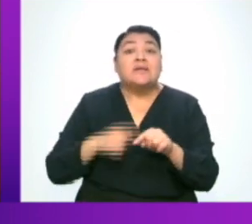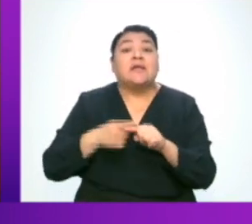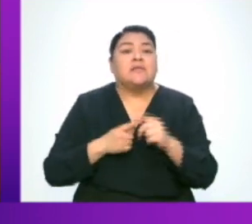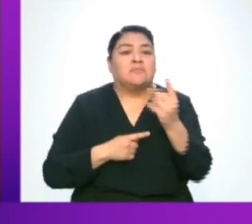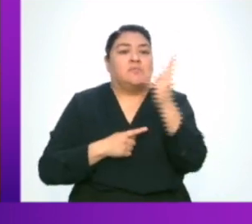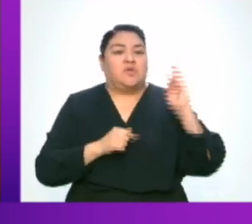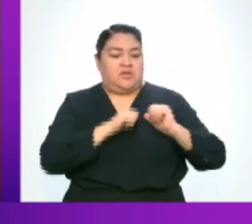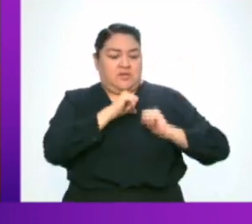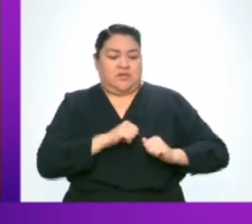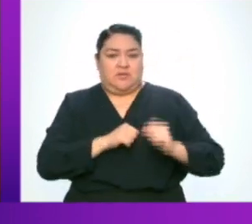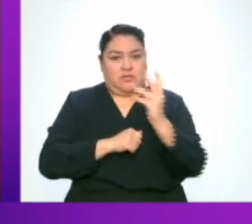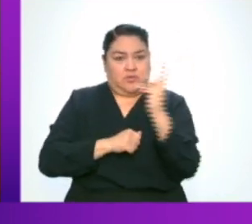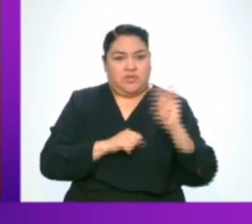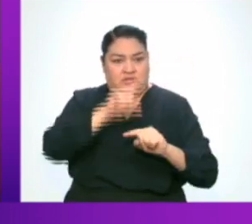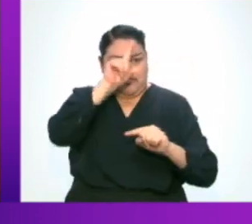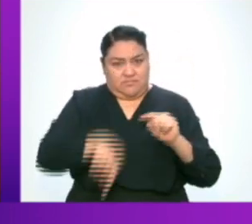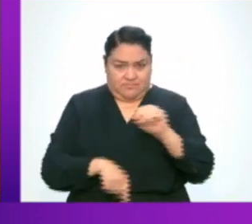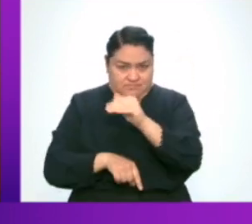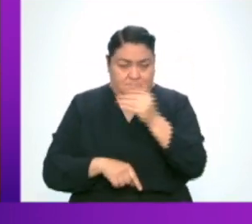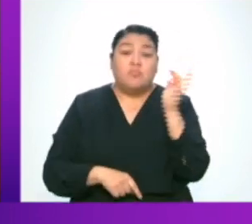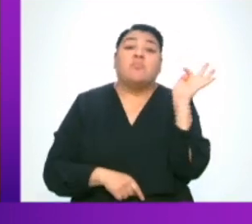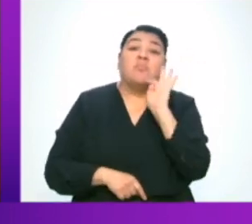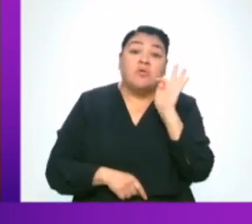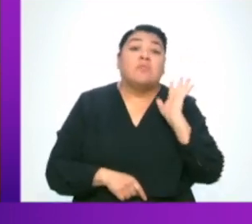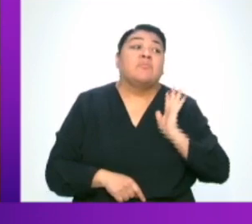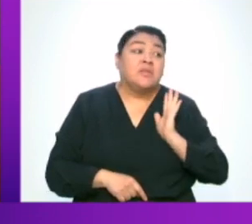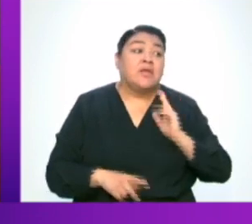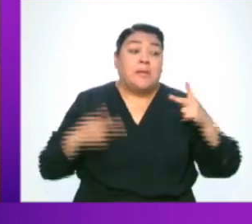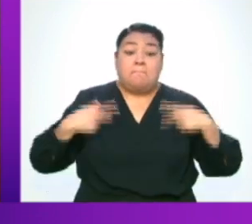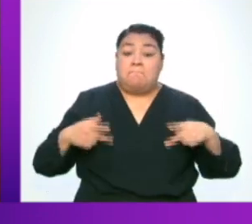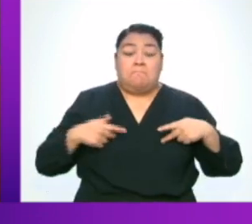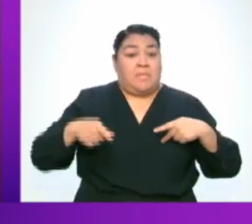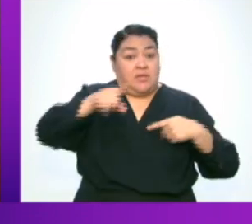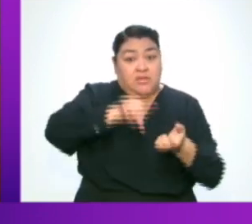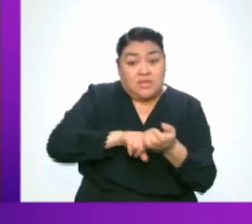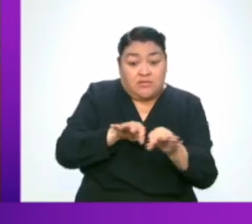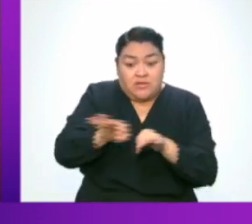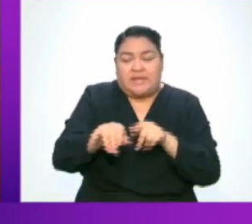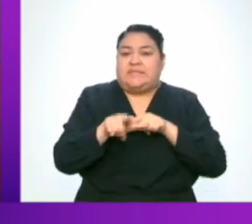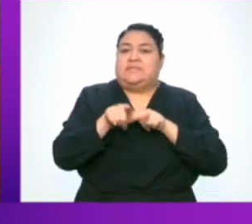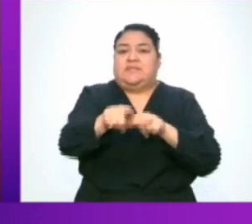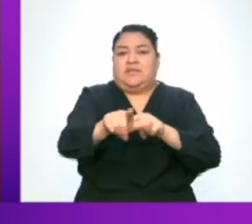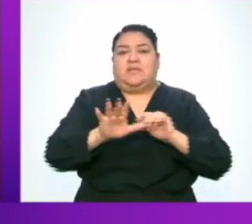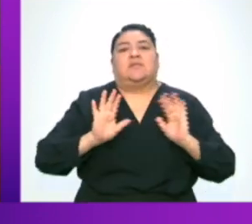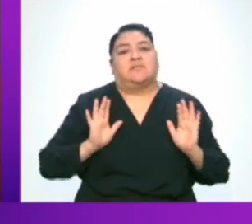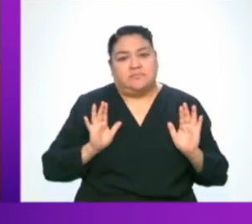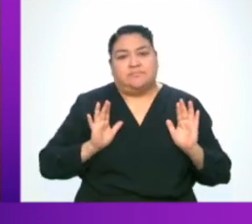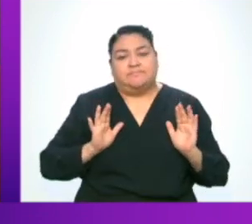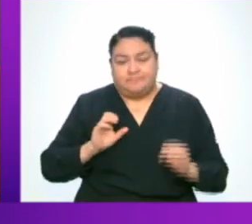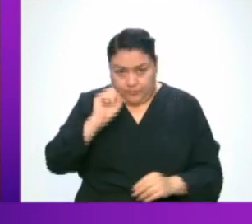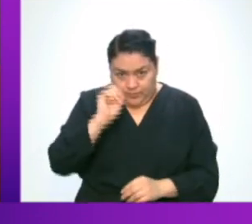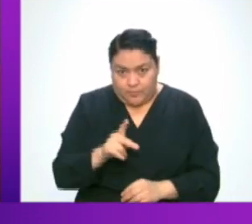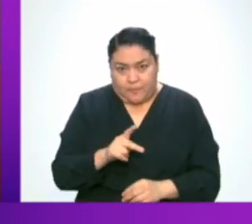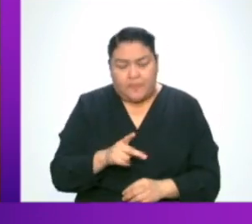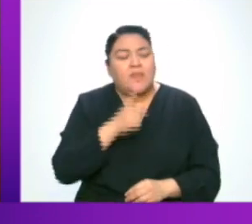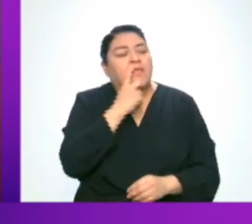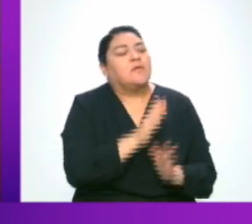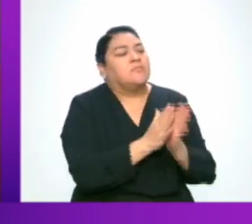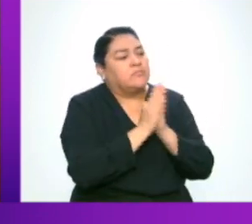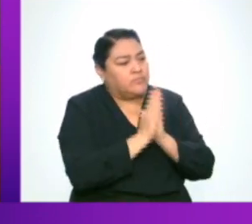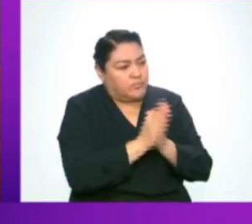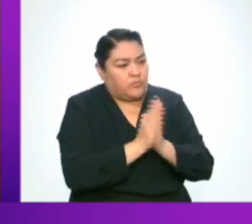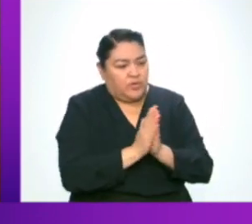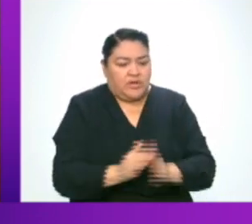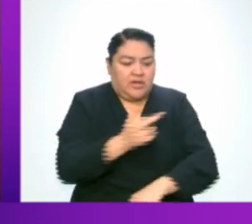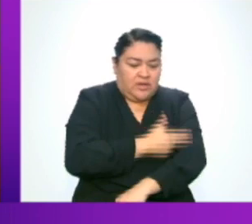cuatro así no lo dijo y eh pero el personal es Intocable y para ir concluyendo Es sobre el tema de